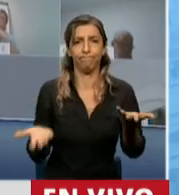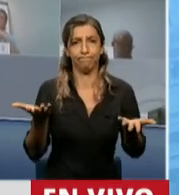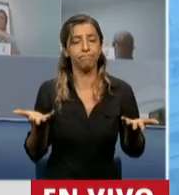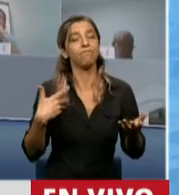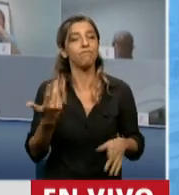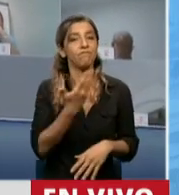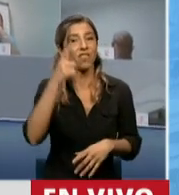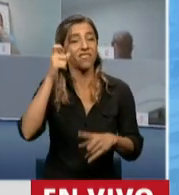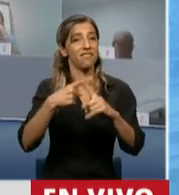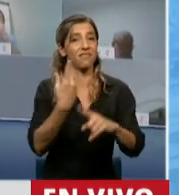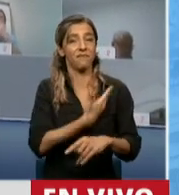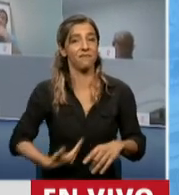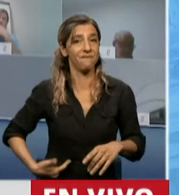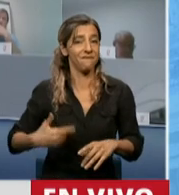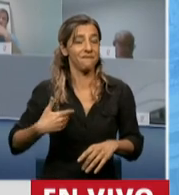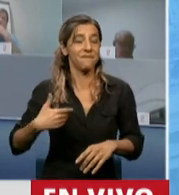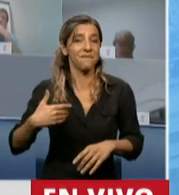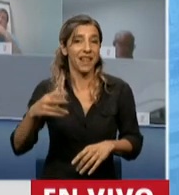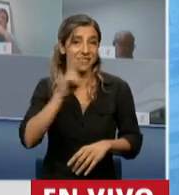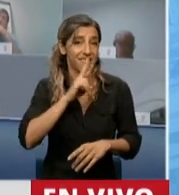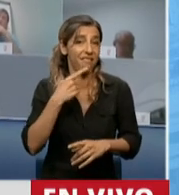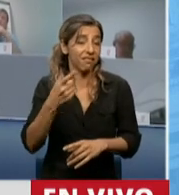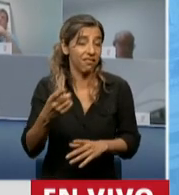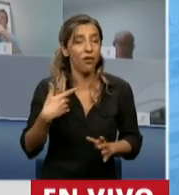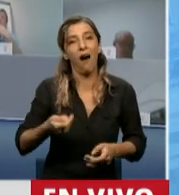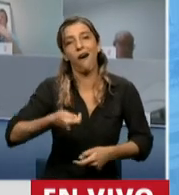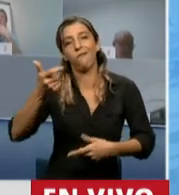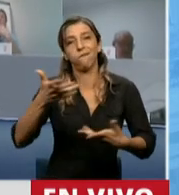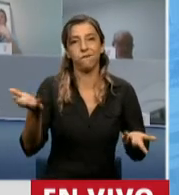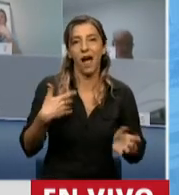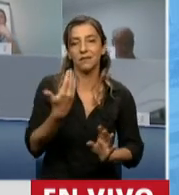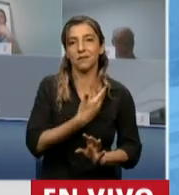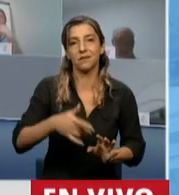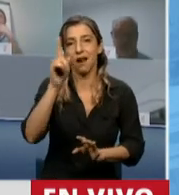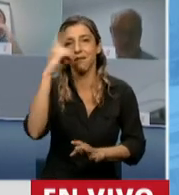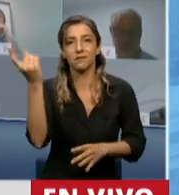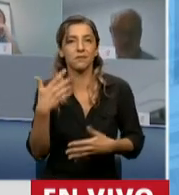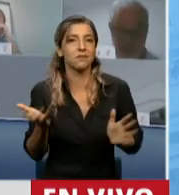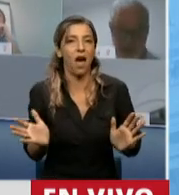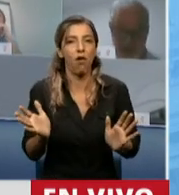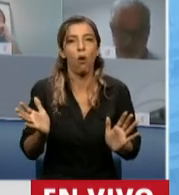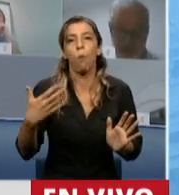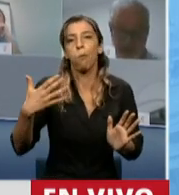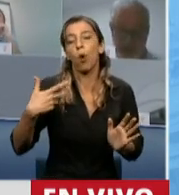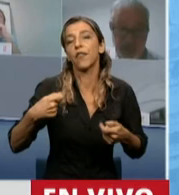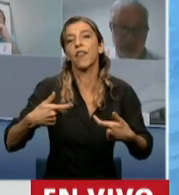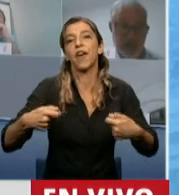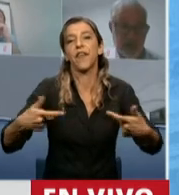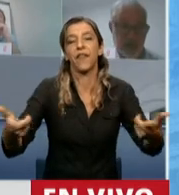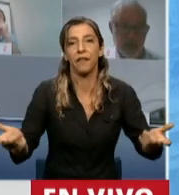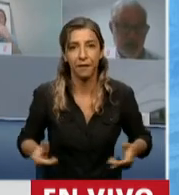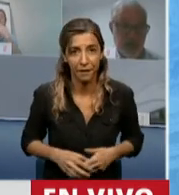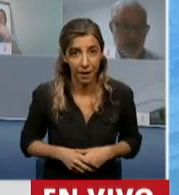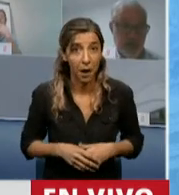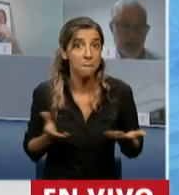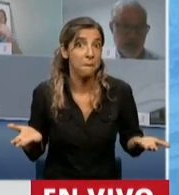muy fácil hacer socialismo con la plata del Estado, cuando se refirió a los jubilados que iban y que pleiteaban ante la Corte o ante